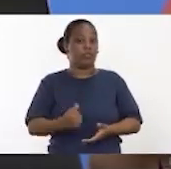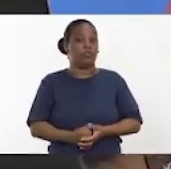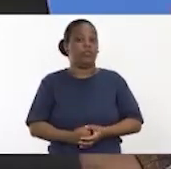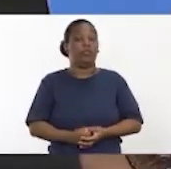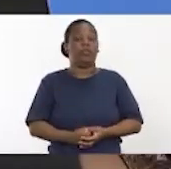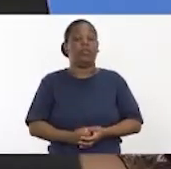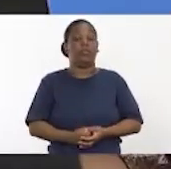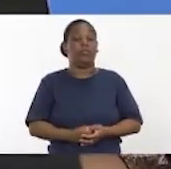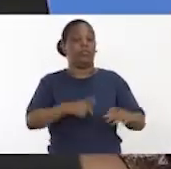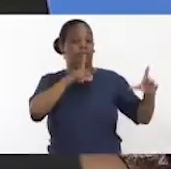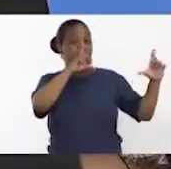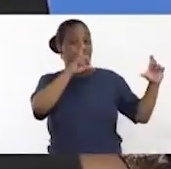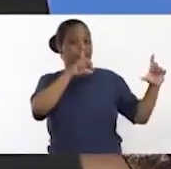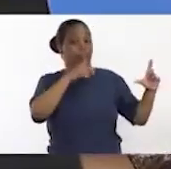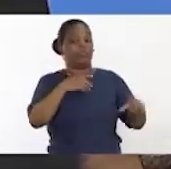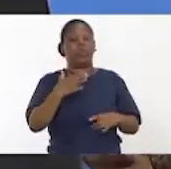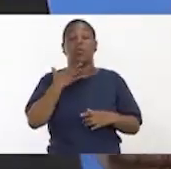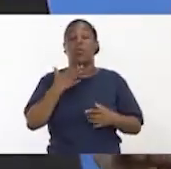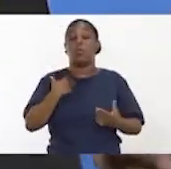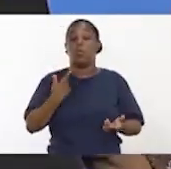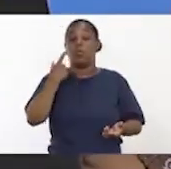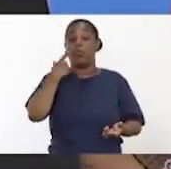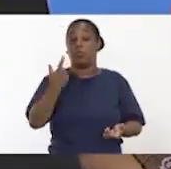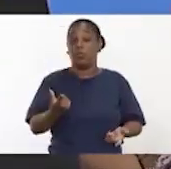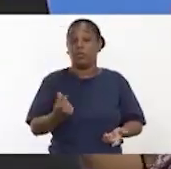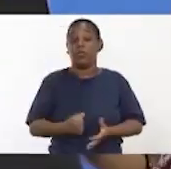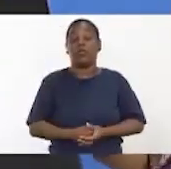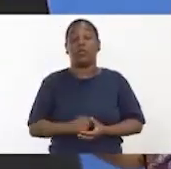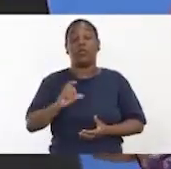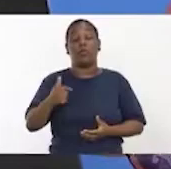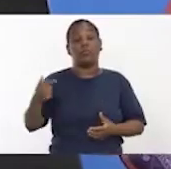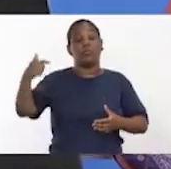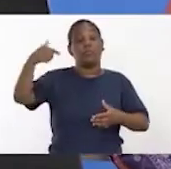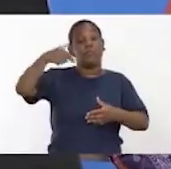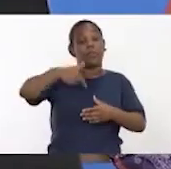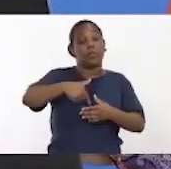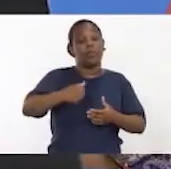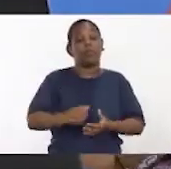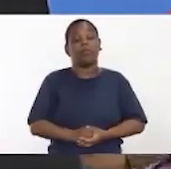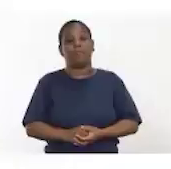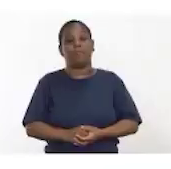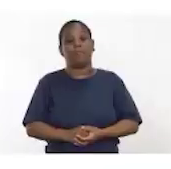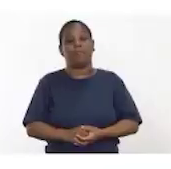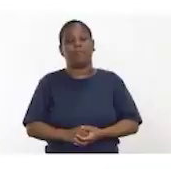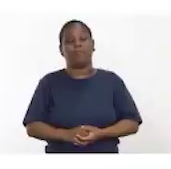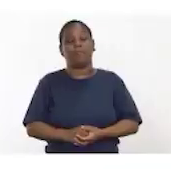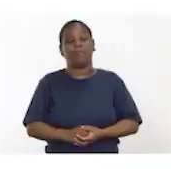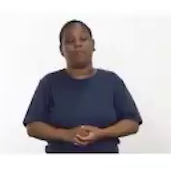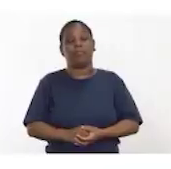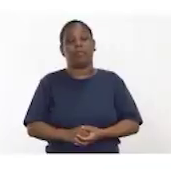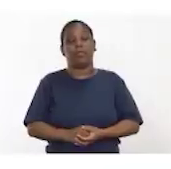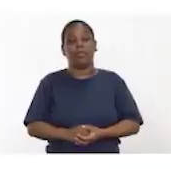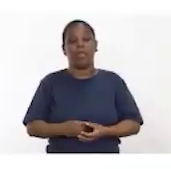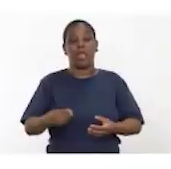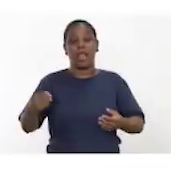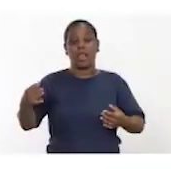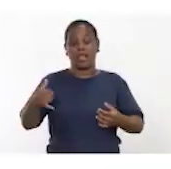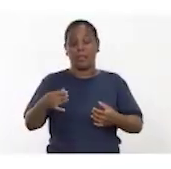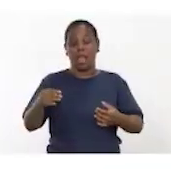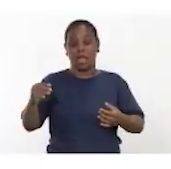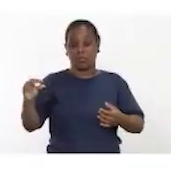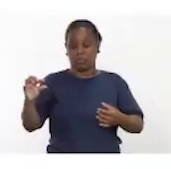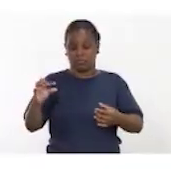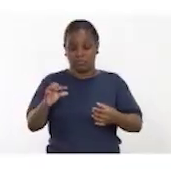tenemos en la diapo cómo queda cuando se introduce el imán, cómo se mueve el